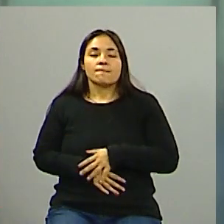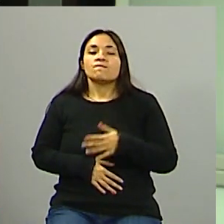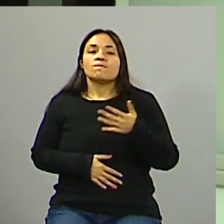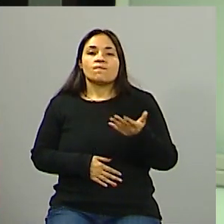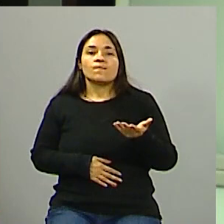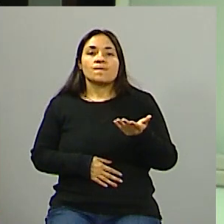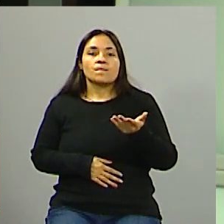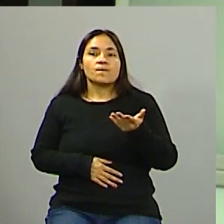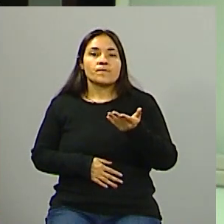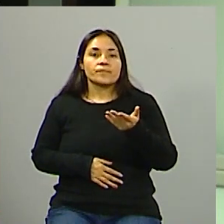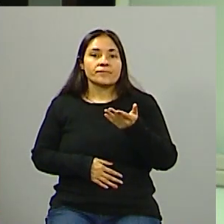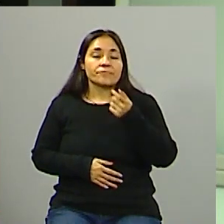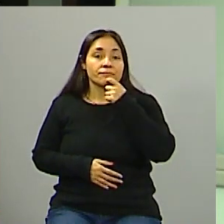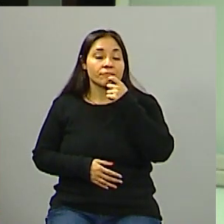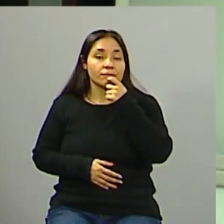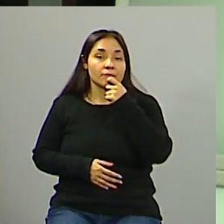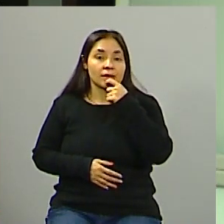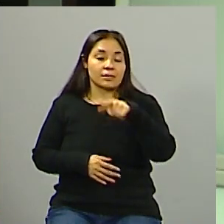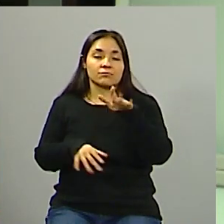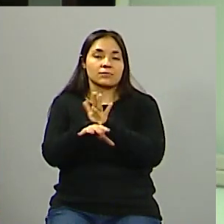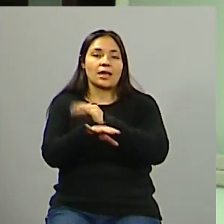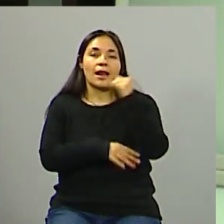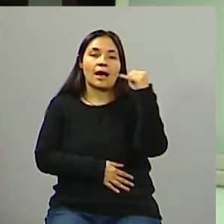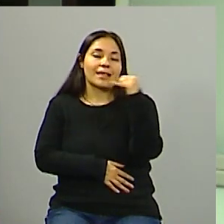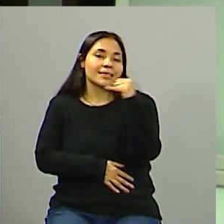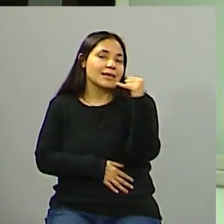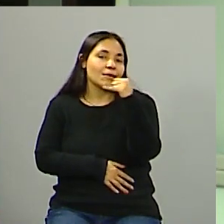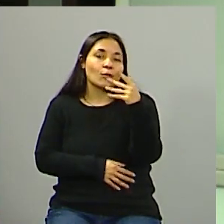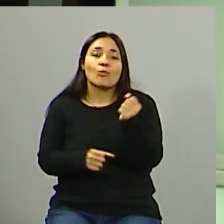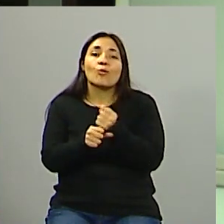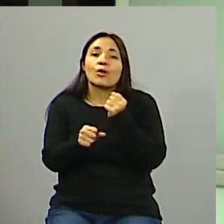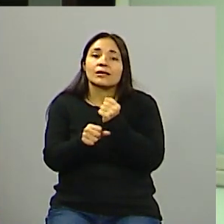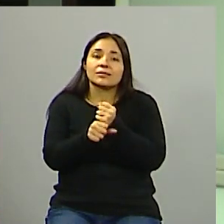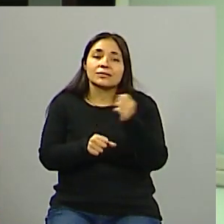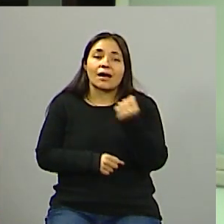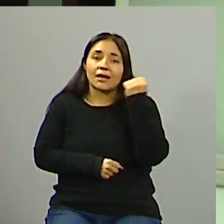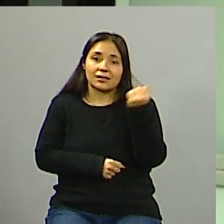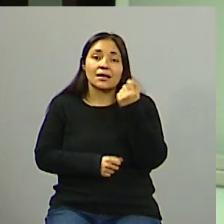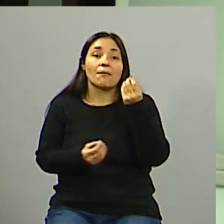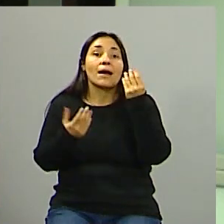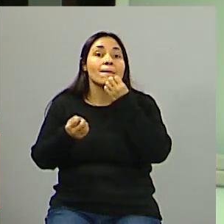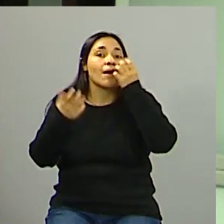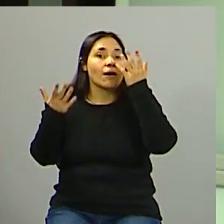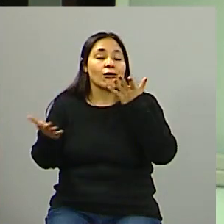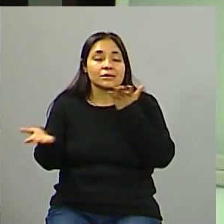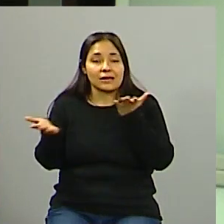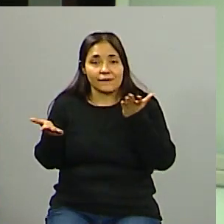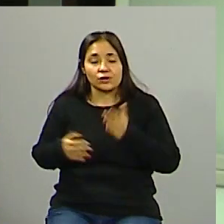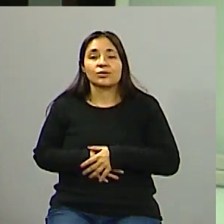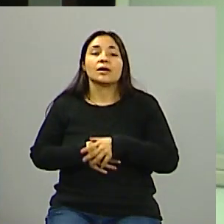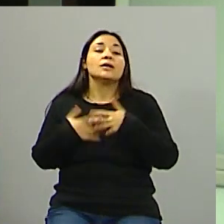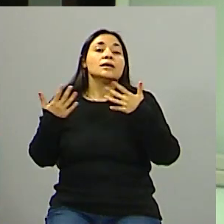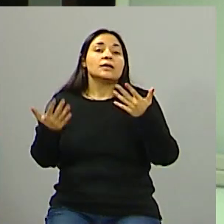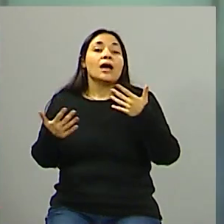este balance que es absolutamente negativo y en el cual hay que trabajar, que es mejorar la atención y priorizar. Bueno, vos dijiste algo que es muy particular y es que hay una